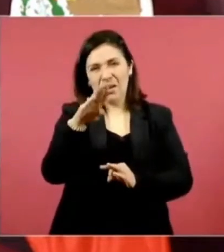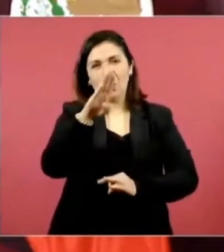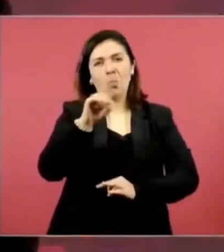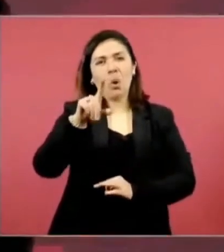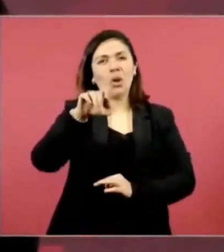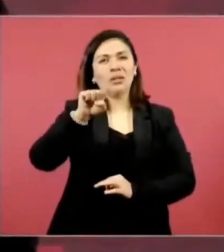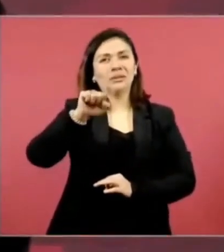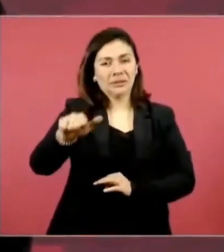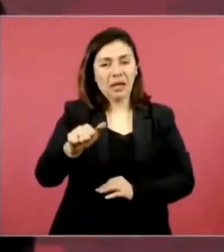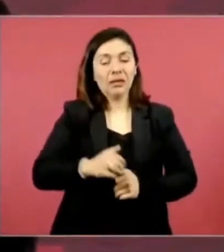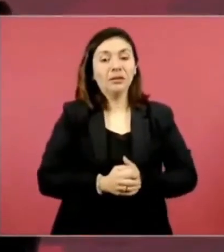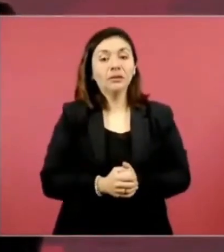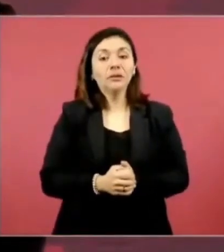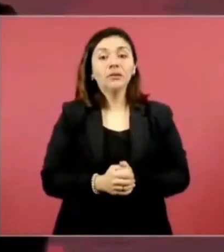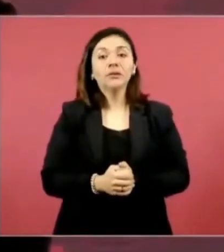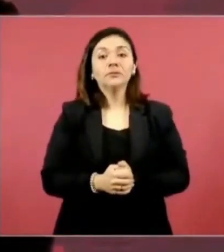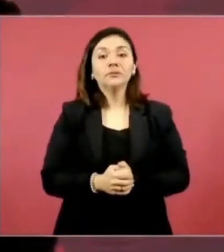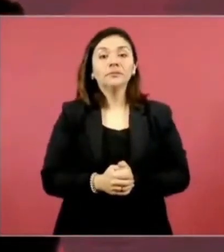Repito lo que